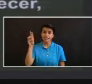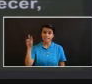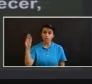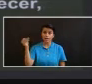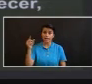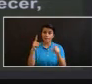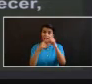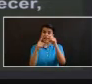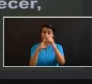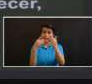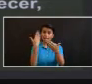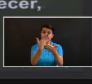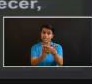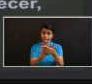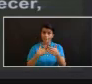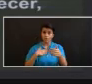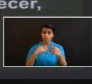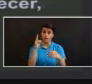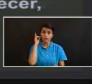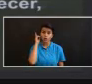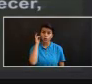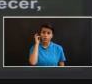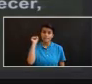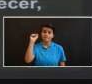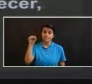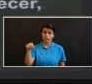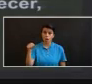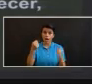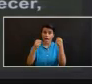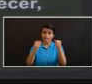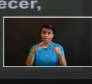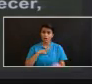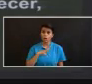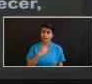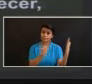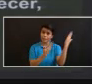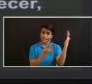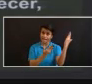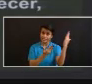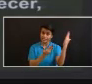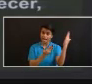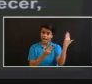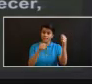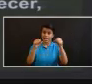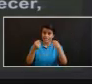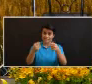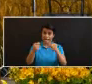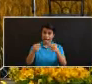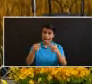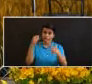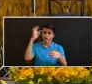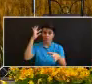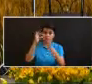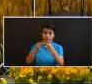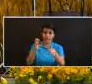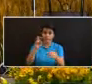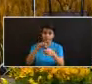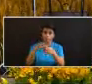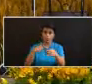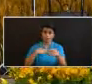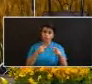la palabra llegue a mi oído, porque si llega a mi oído, entonces tengo la esperanza de que se críe fe en mi corazón. ¿Cuántos dicen